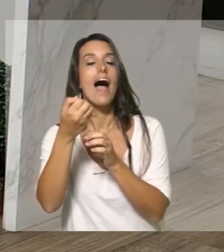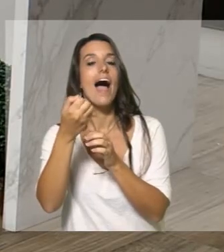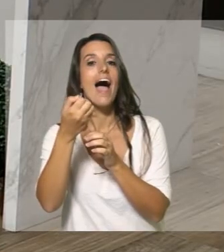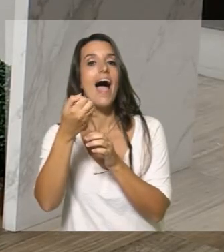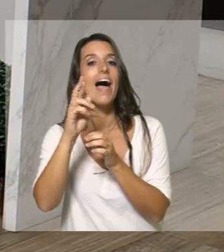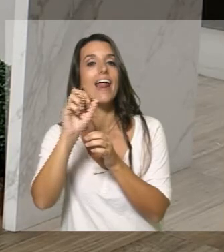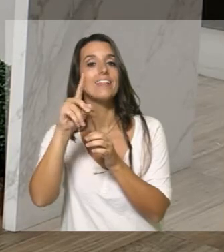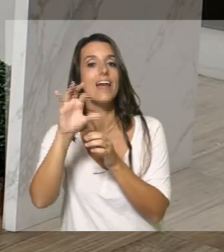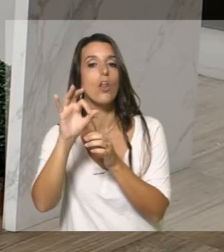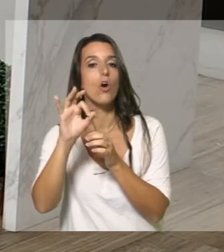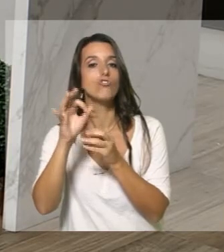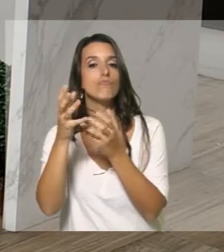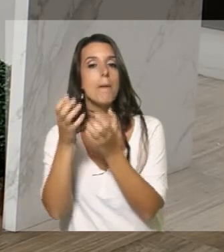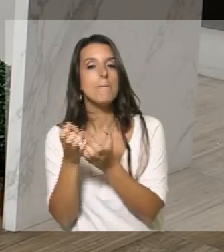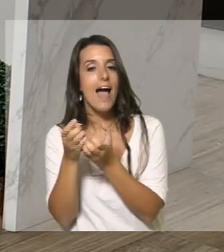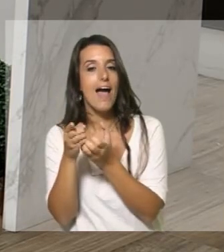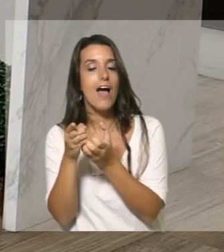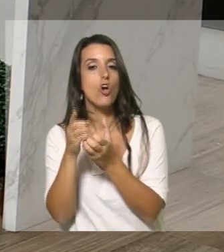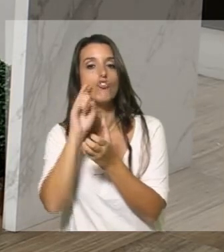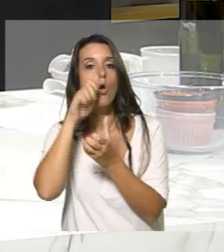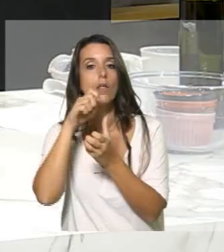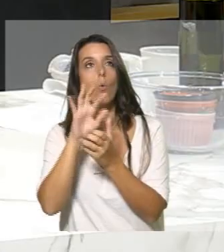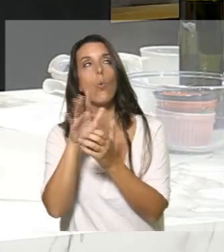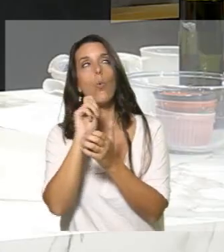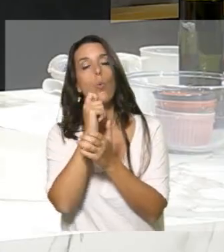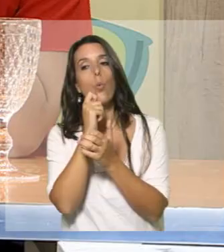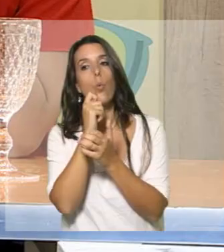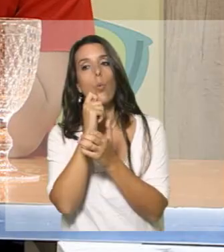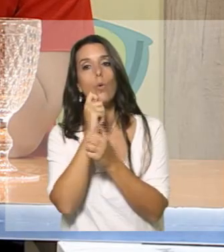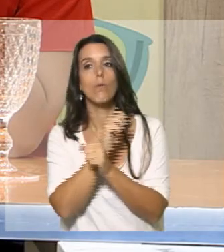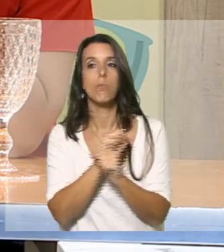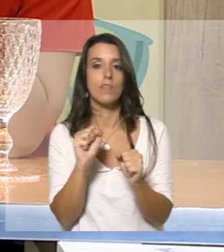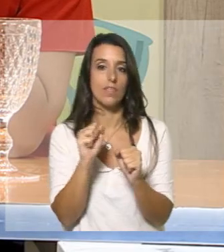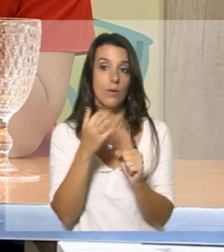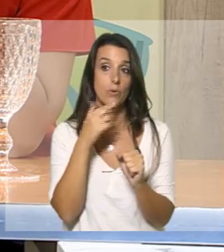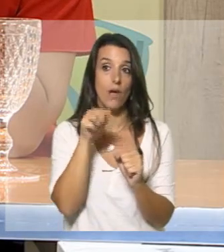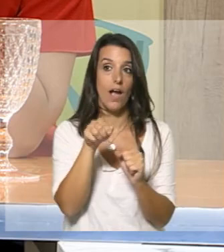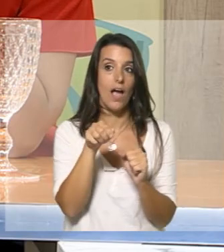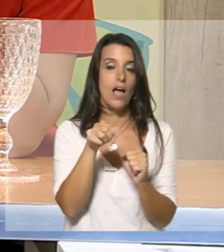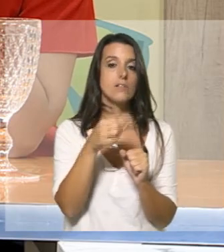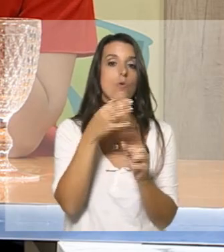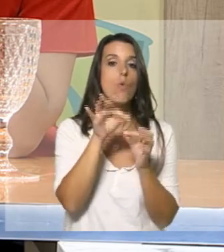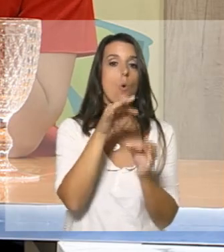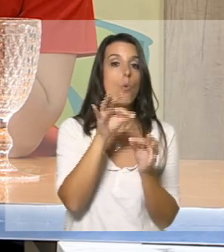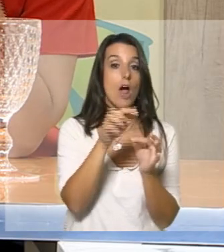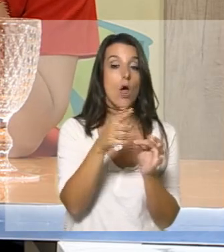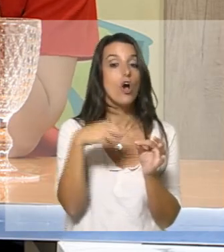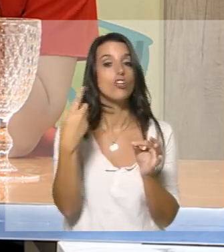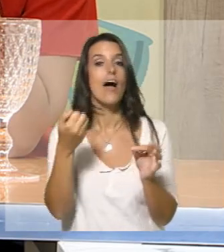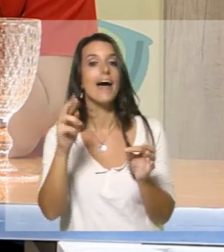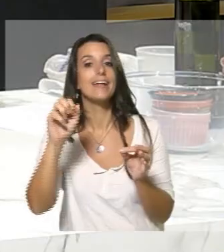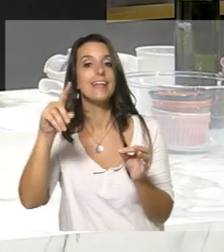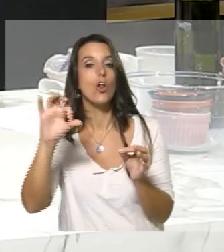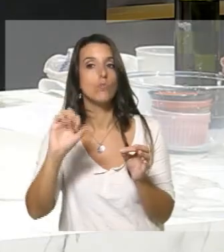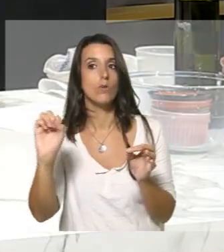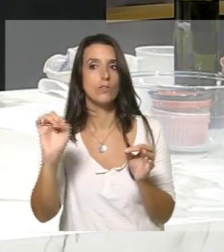sí. Eso es brutal. Es muy rico también. Es muy rico. ¿Se le podría poner acá si no tenemos pasas de de uva es la de los